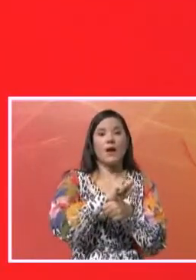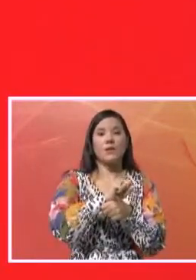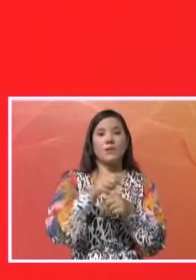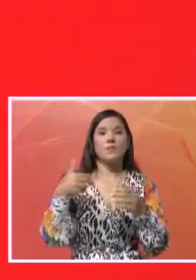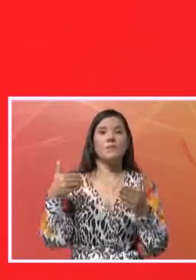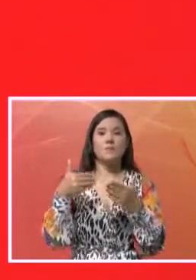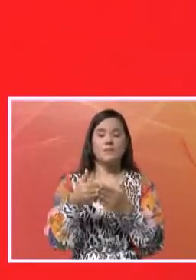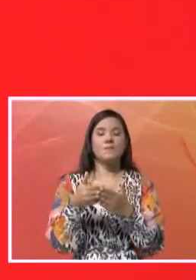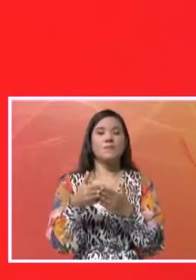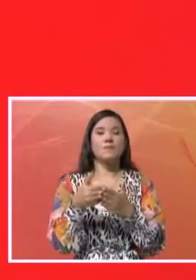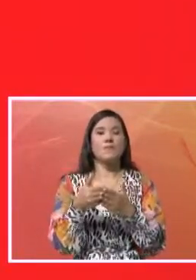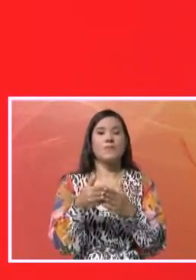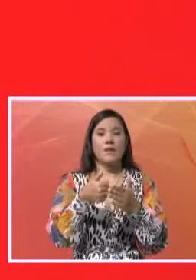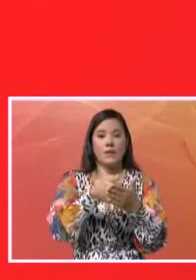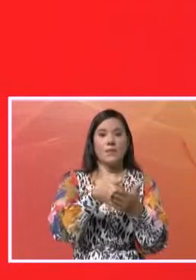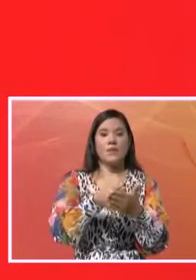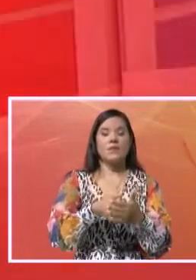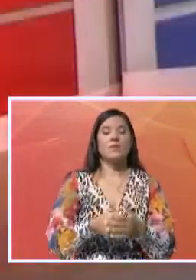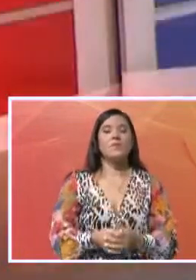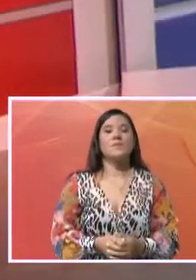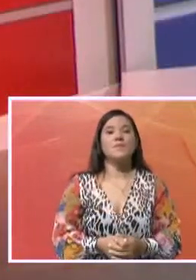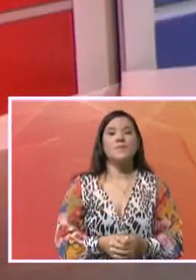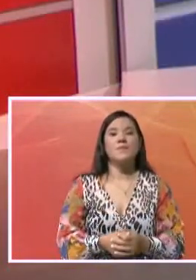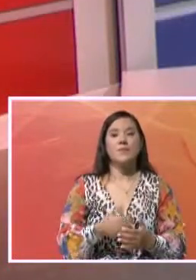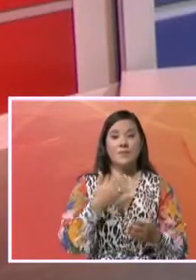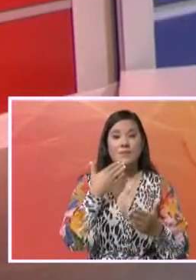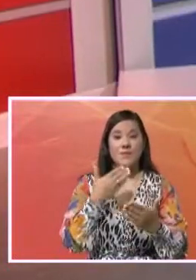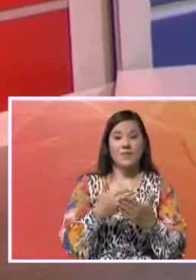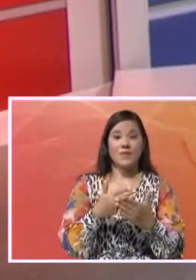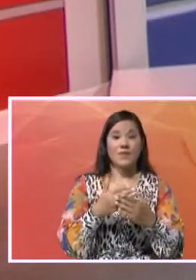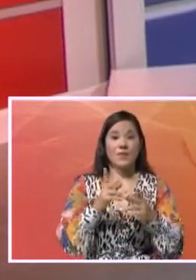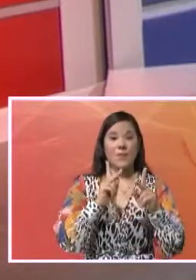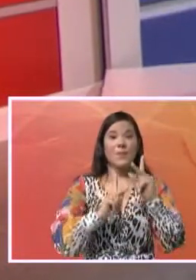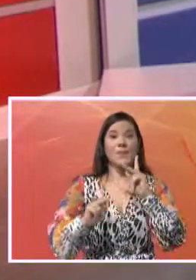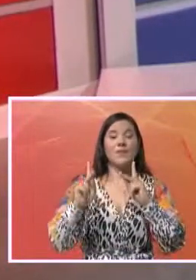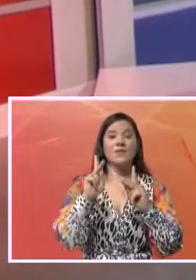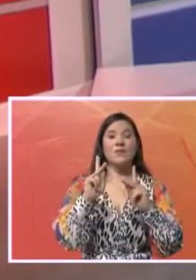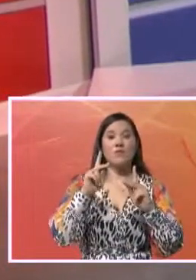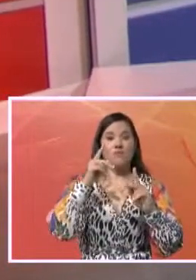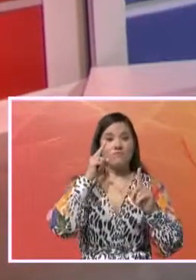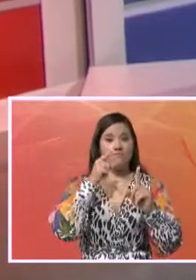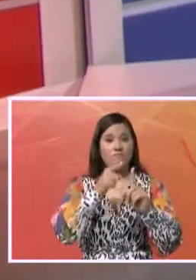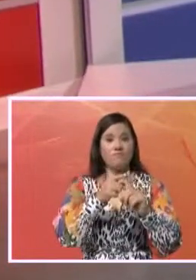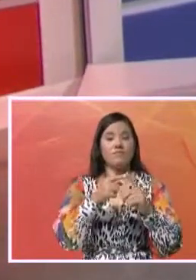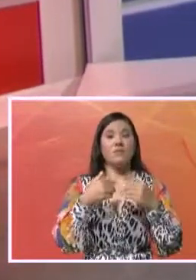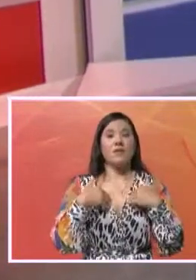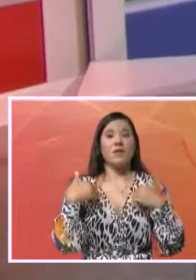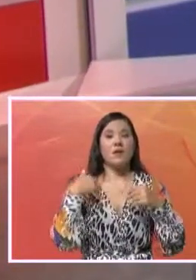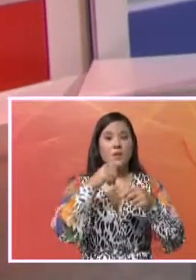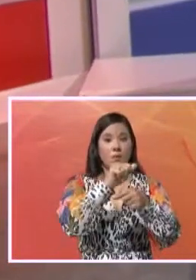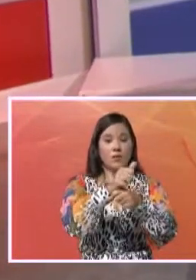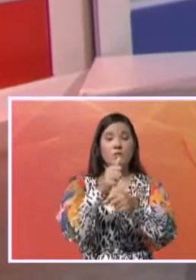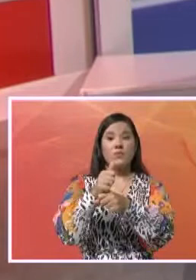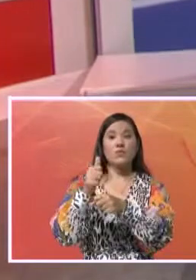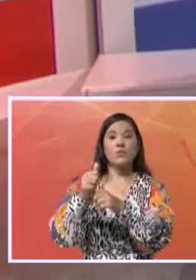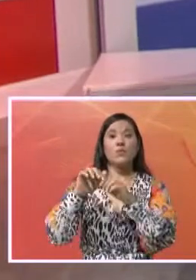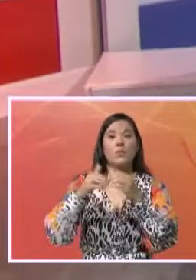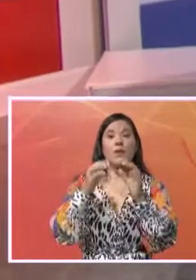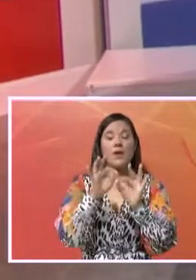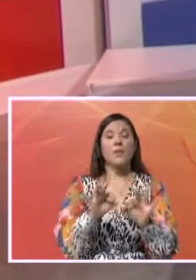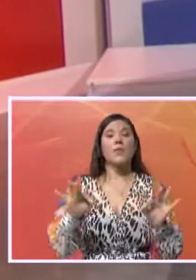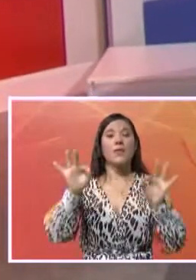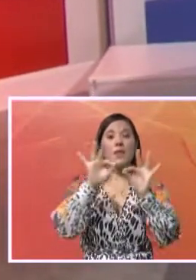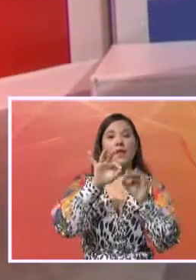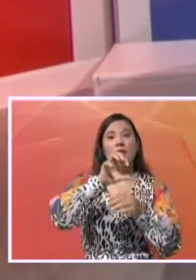viabilidad del mismo y qué bueno que personas como tú jóvenes estén al frente de situaciones como estas tan importantes como